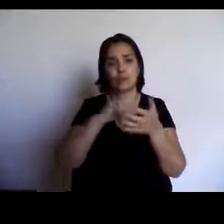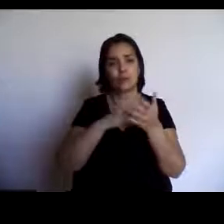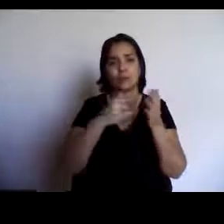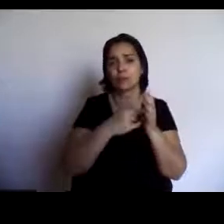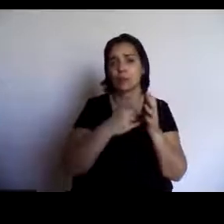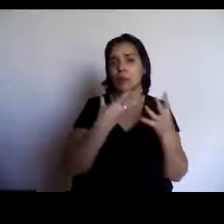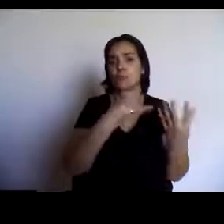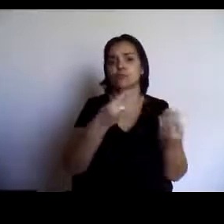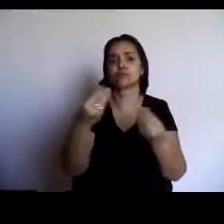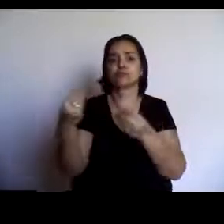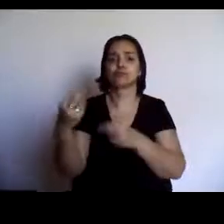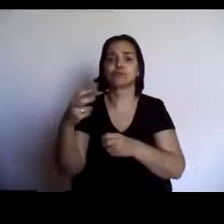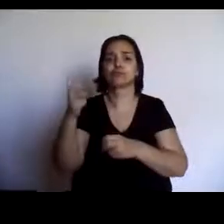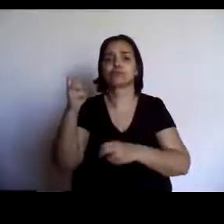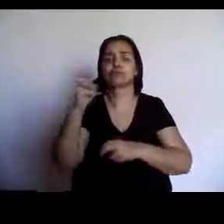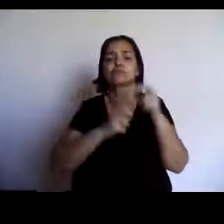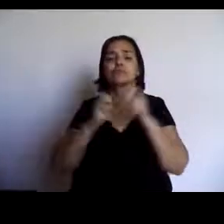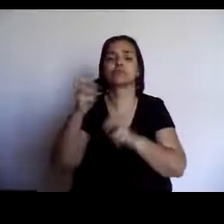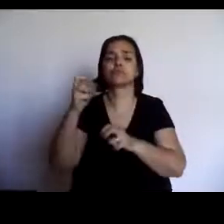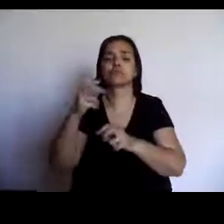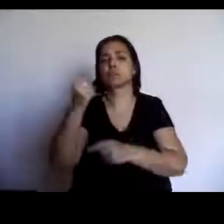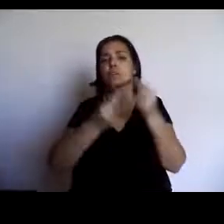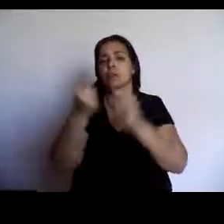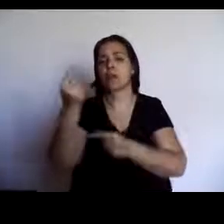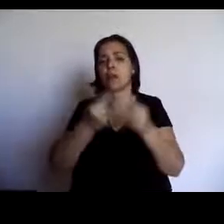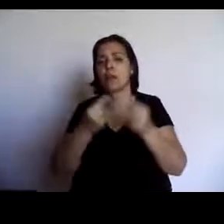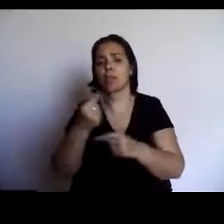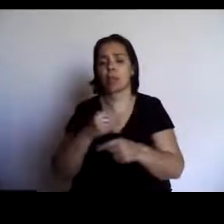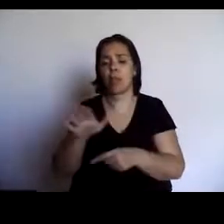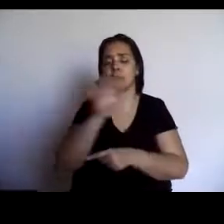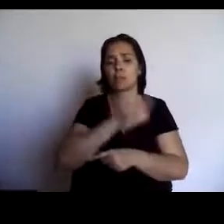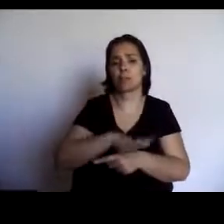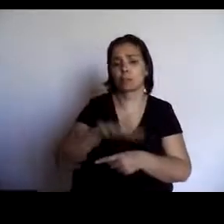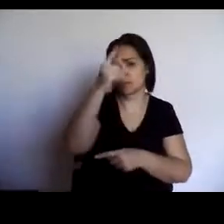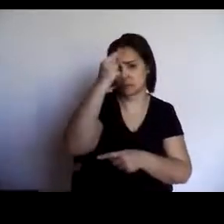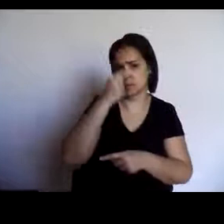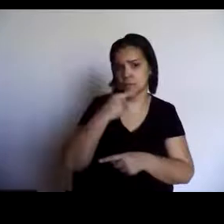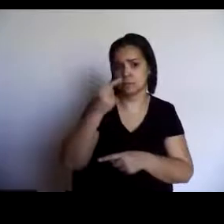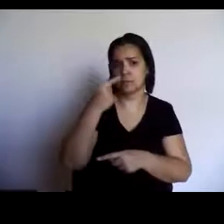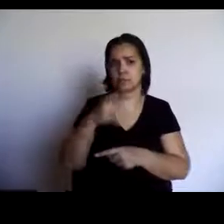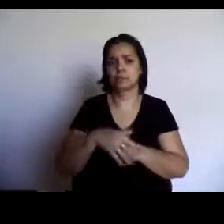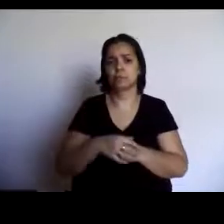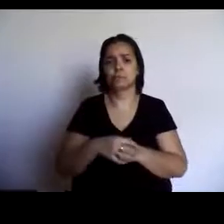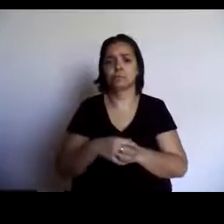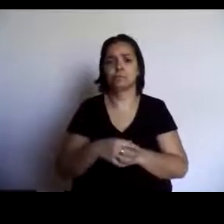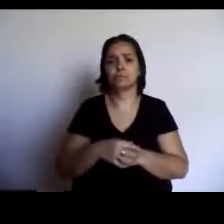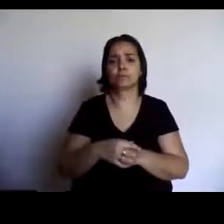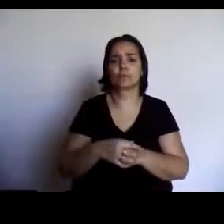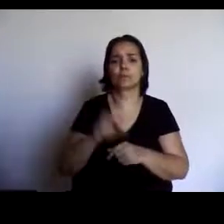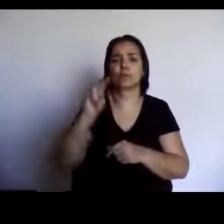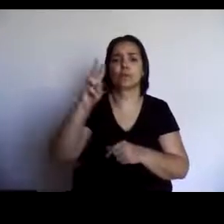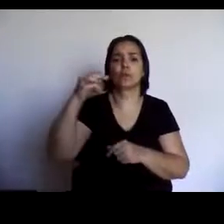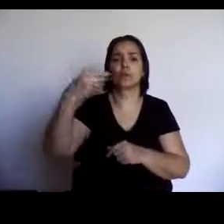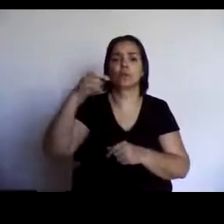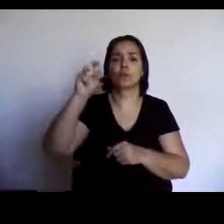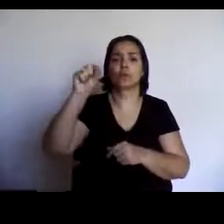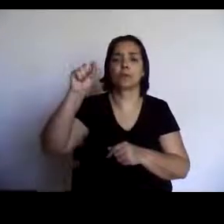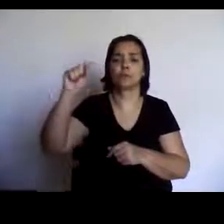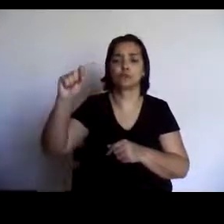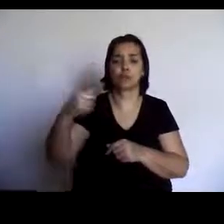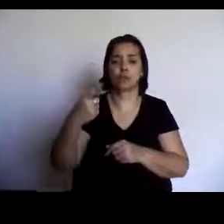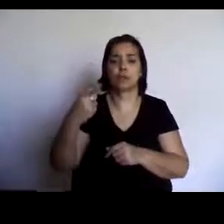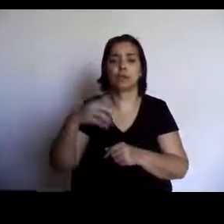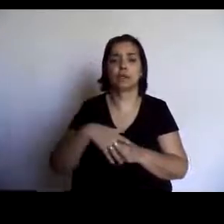inversiones en toda la zona del Lago Alqueva. La red Urban Sol, el Eco2CIR, que es de Economía Verde y Circular,